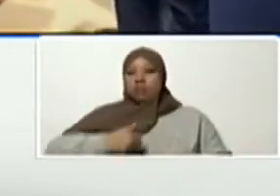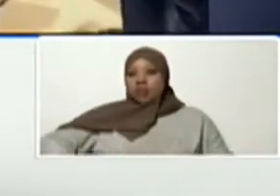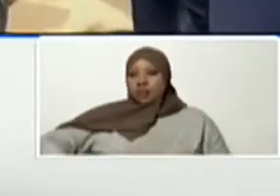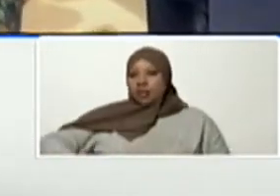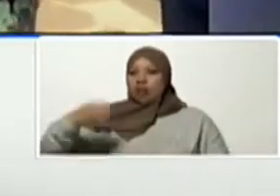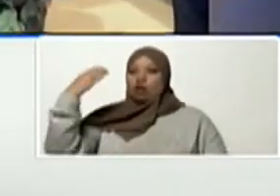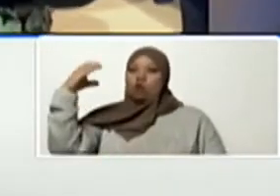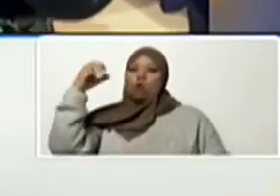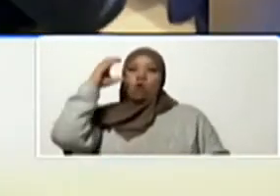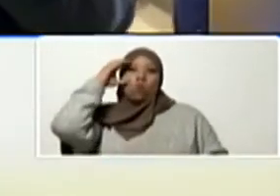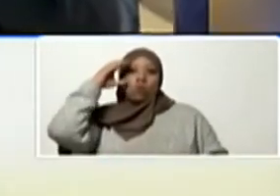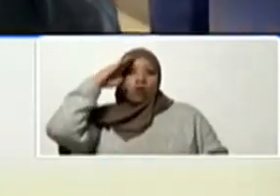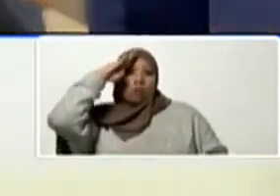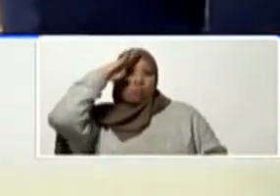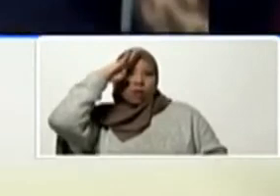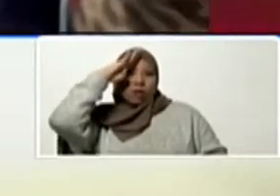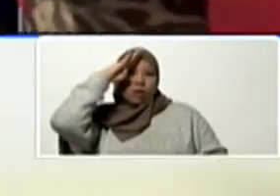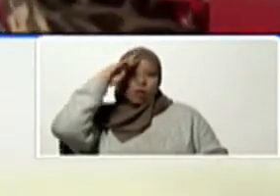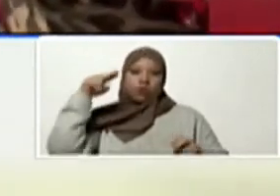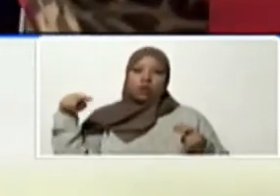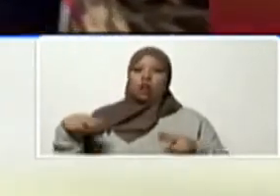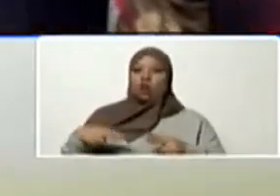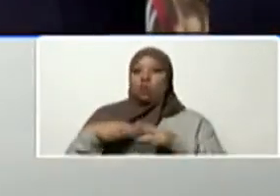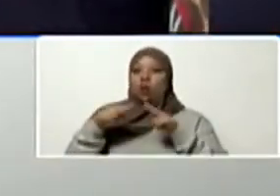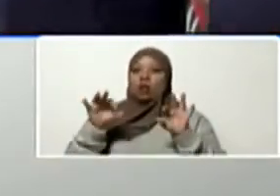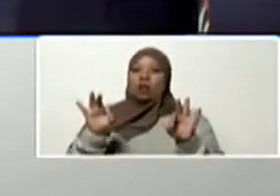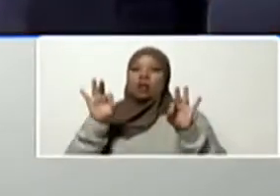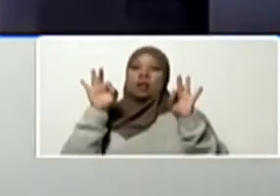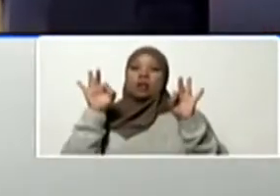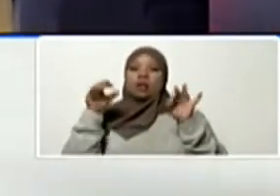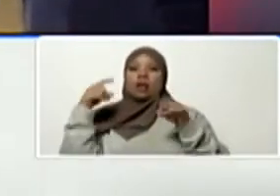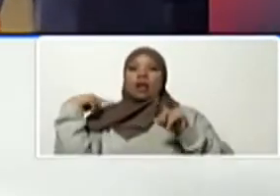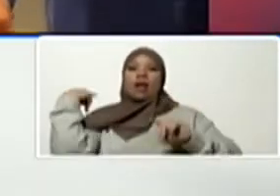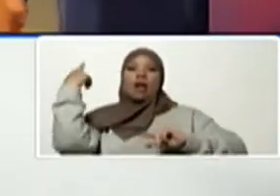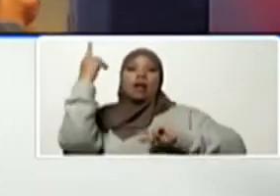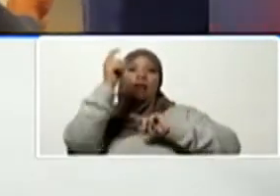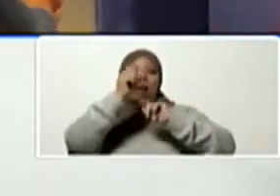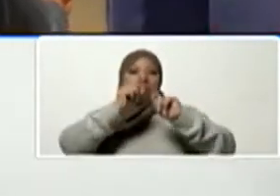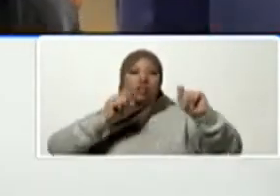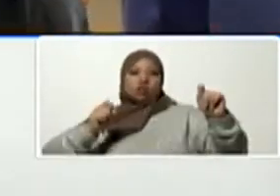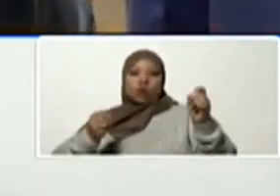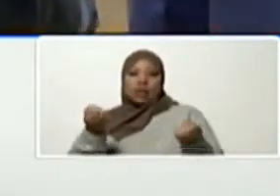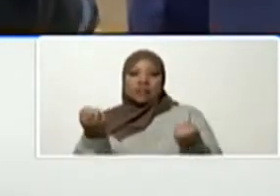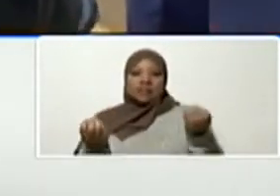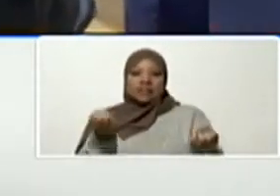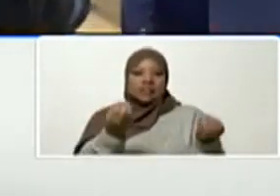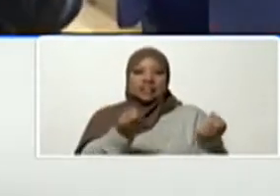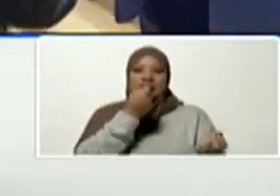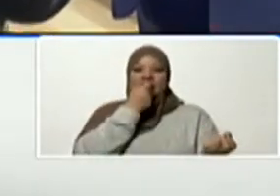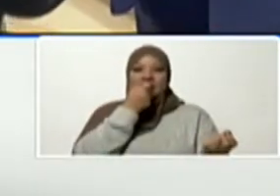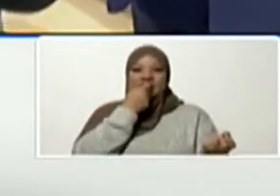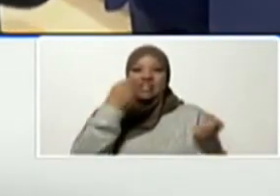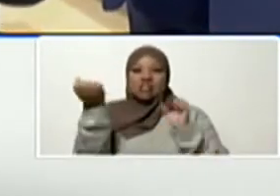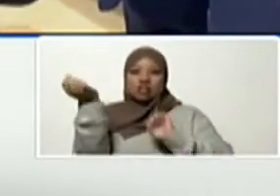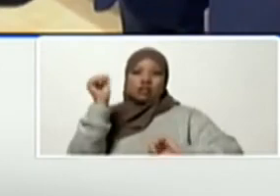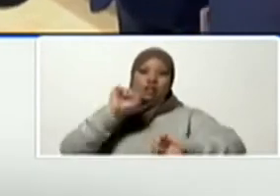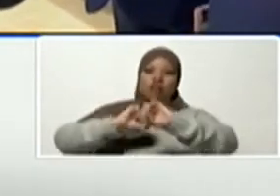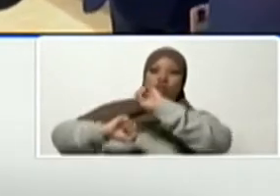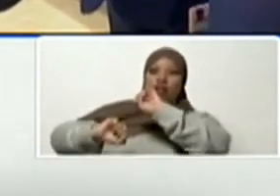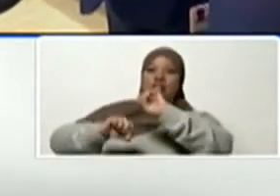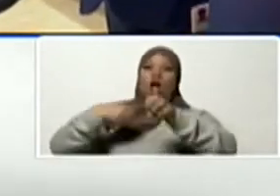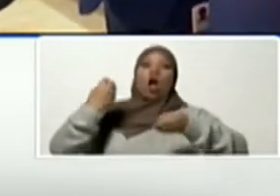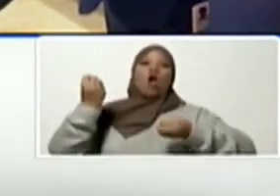Petro, un encuentro especial para la defensa de la Amazonía, muy exitoso, de donde salió un plan de